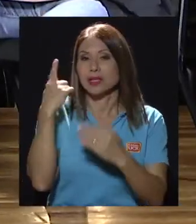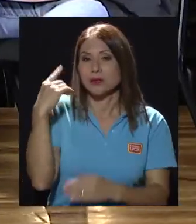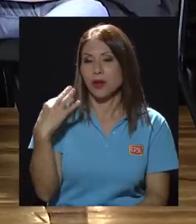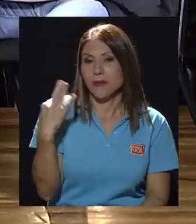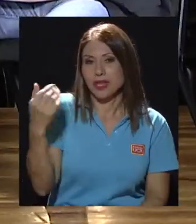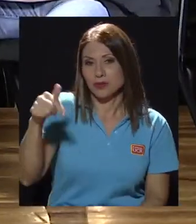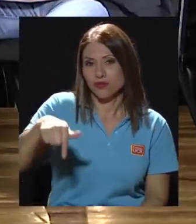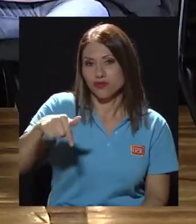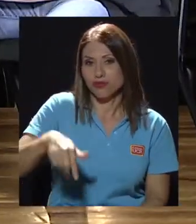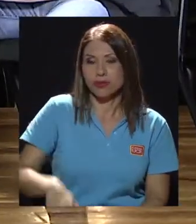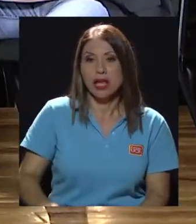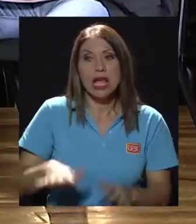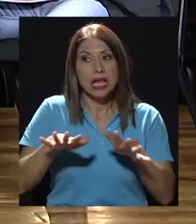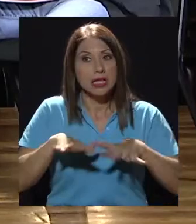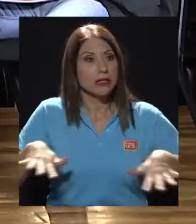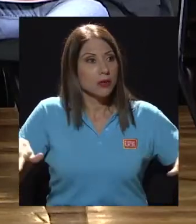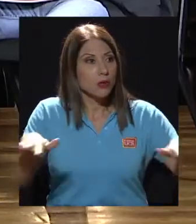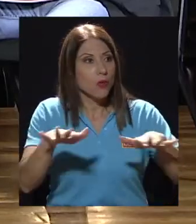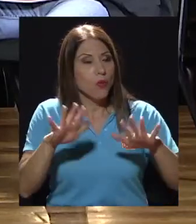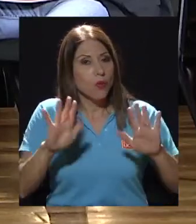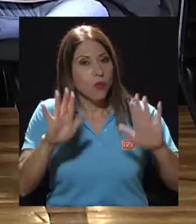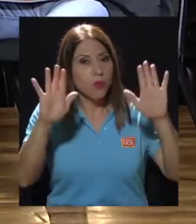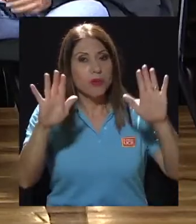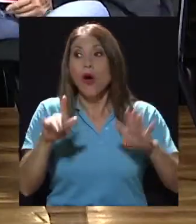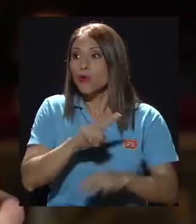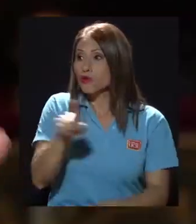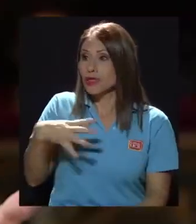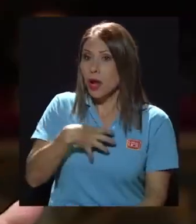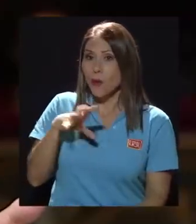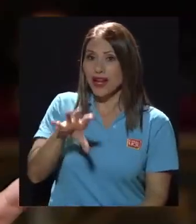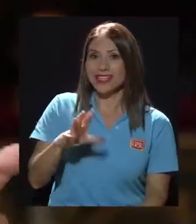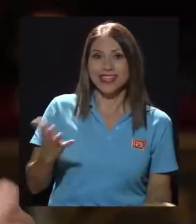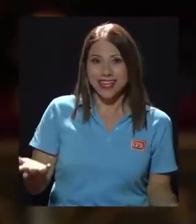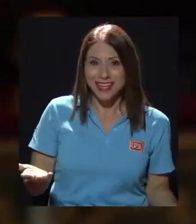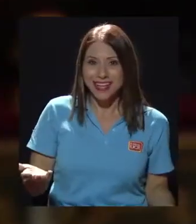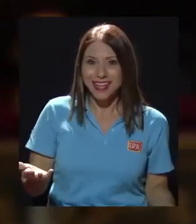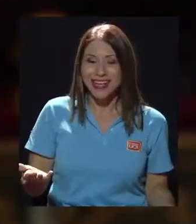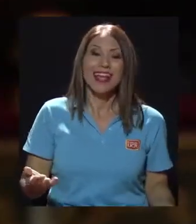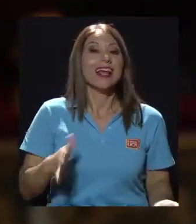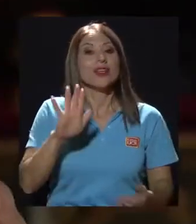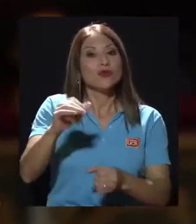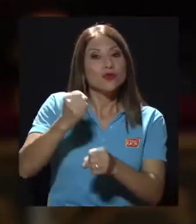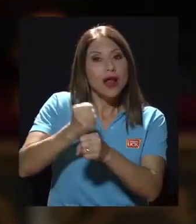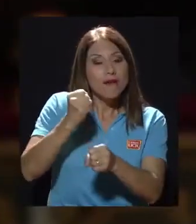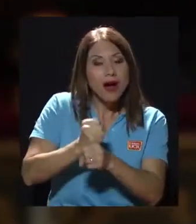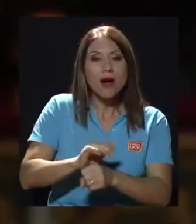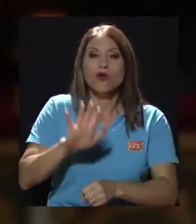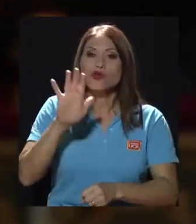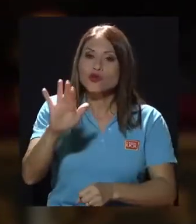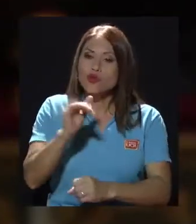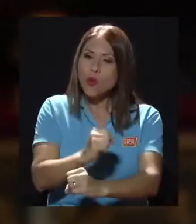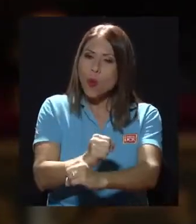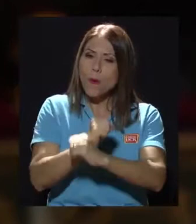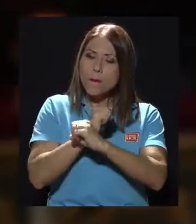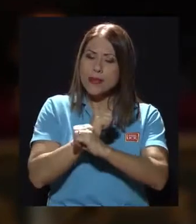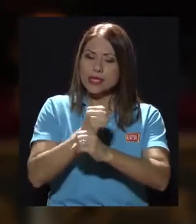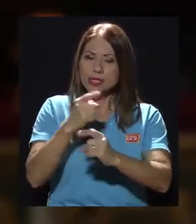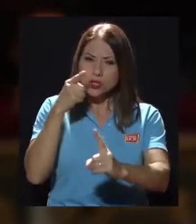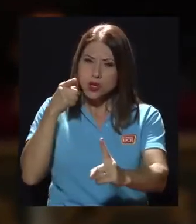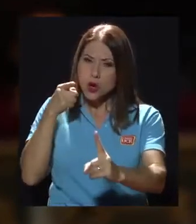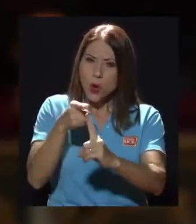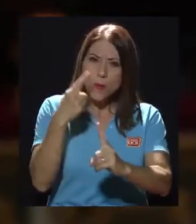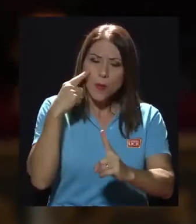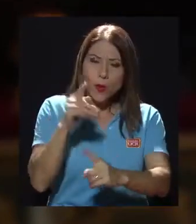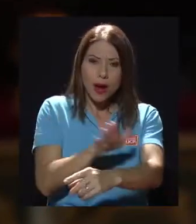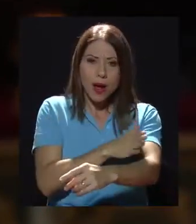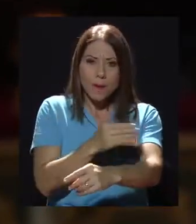todo en este escenario tan magnífico como es. Se lo merecen, la sala, don Eddie, y su trabajo, y su convicción por la música, es claro.